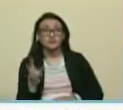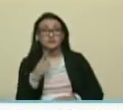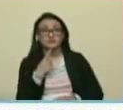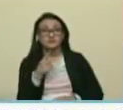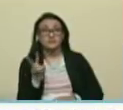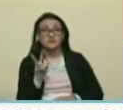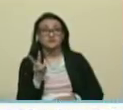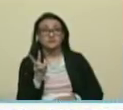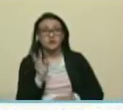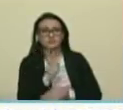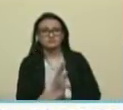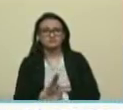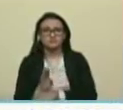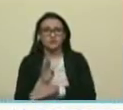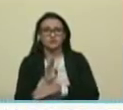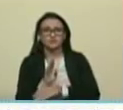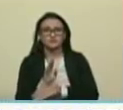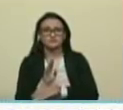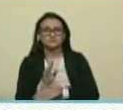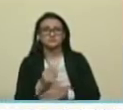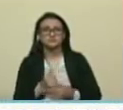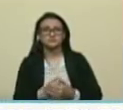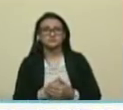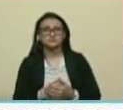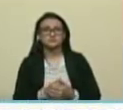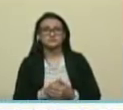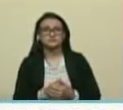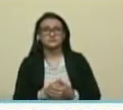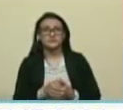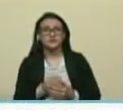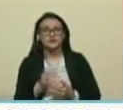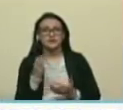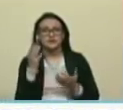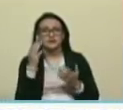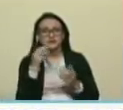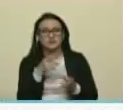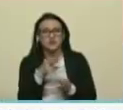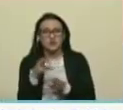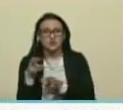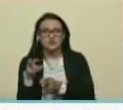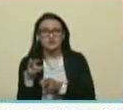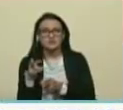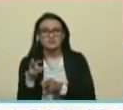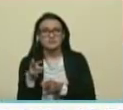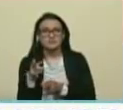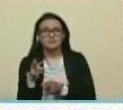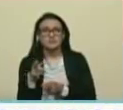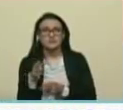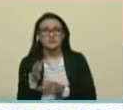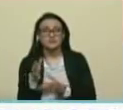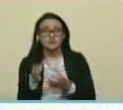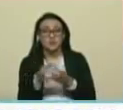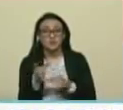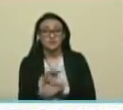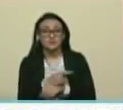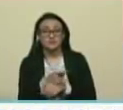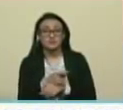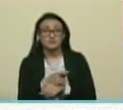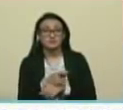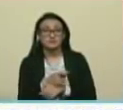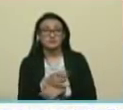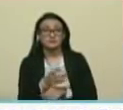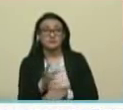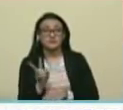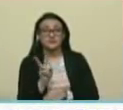Venezuela ampara actos de terrorismo cuando es justamente el gobierno venezolano quien ha